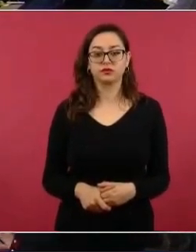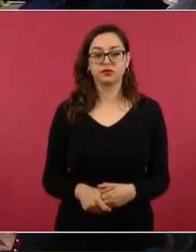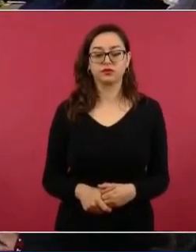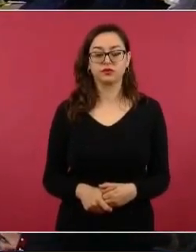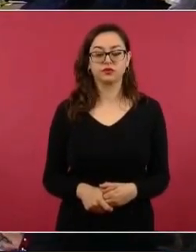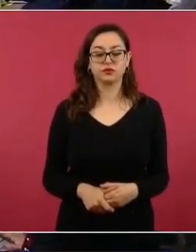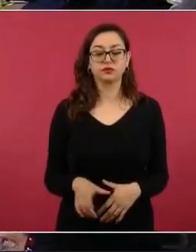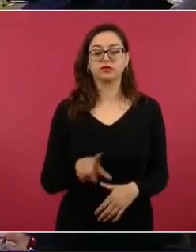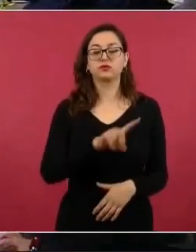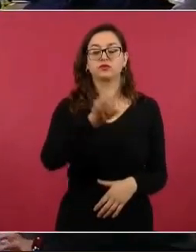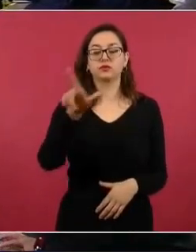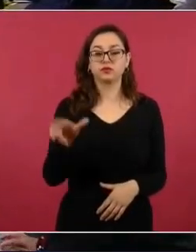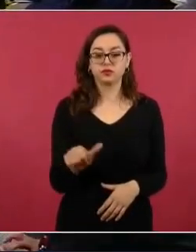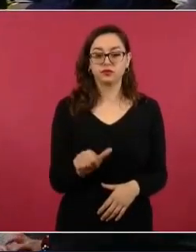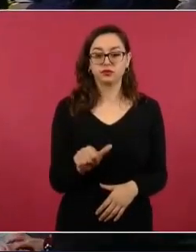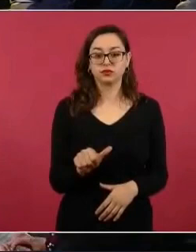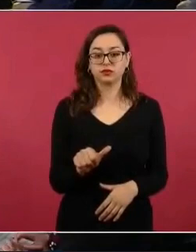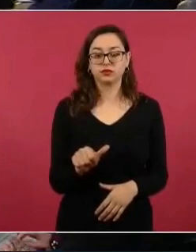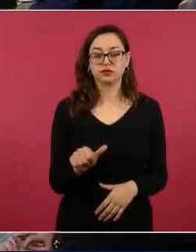crearon